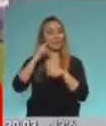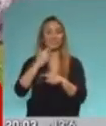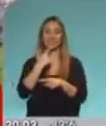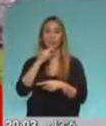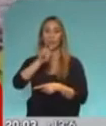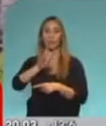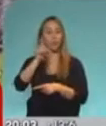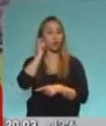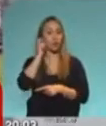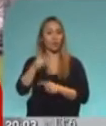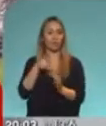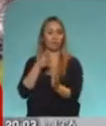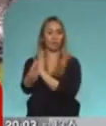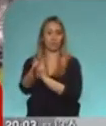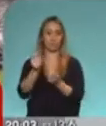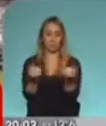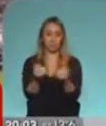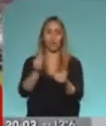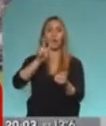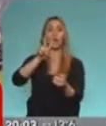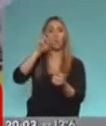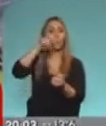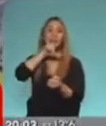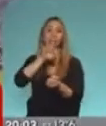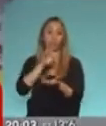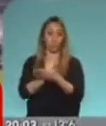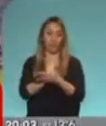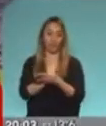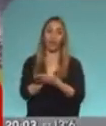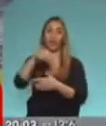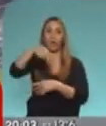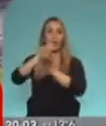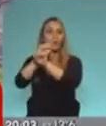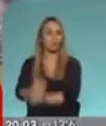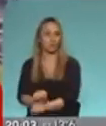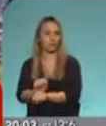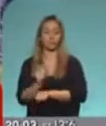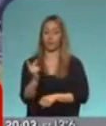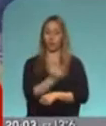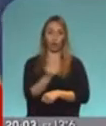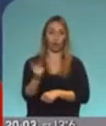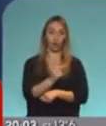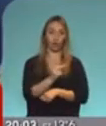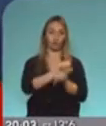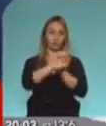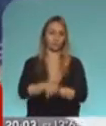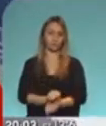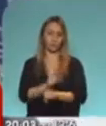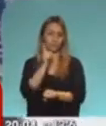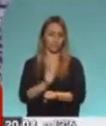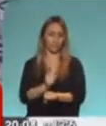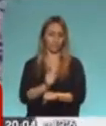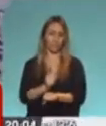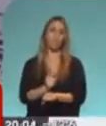quien manejaba el Vento. Lo detuvieron en el día de hoy. Las dos personas están detenidas. La